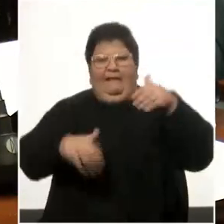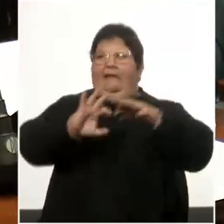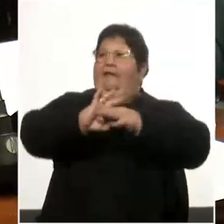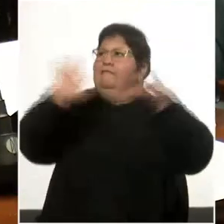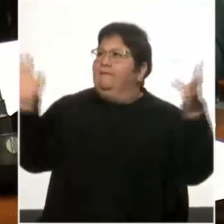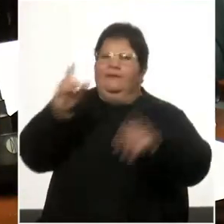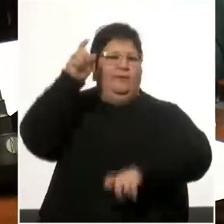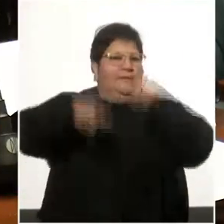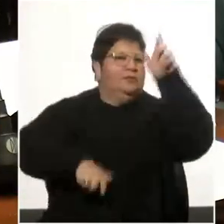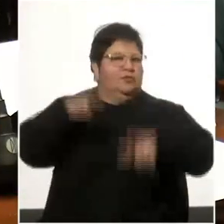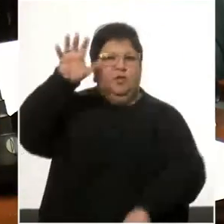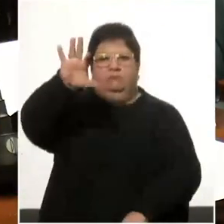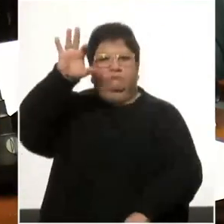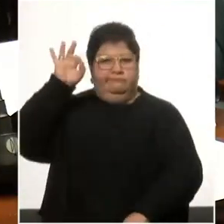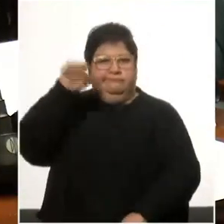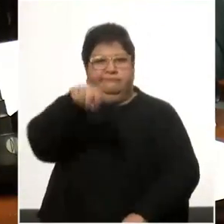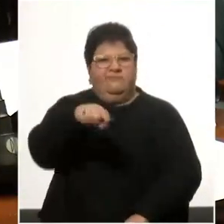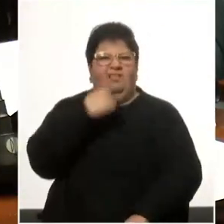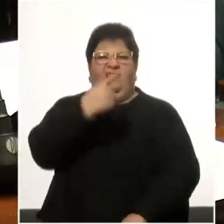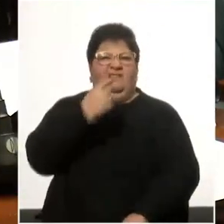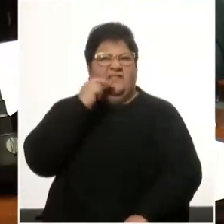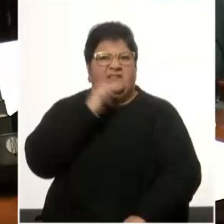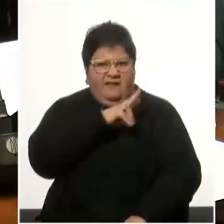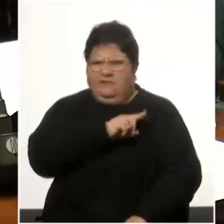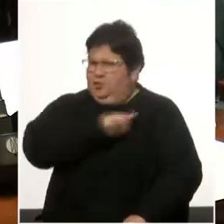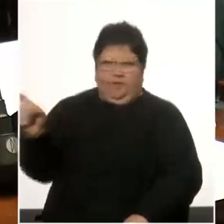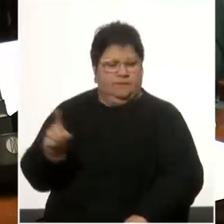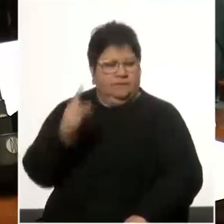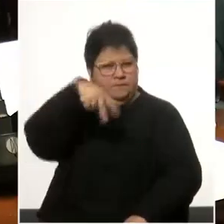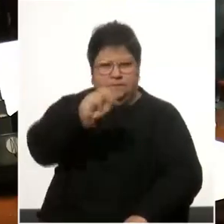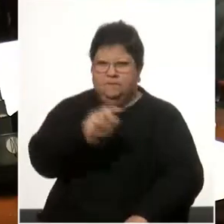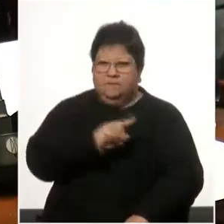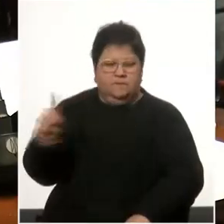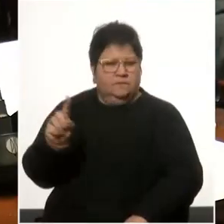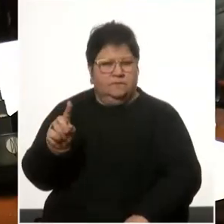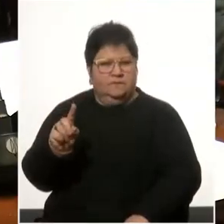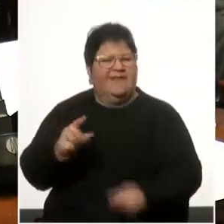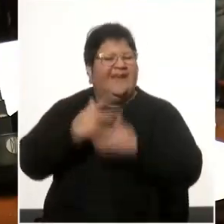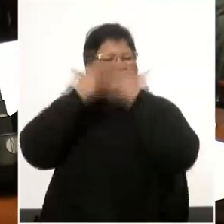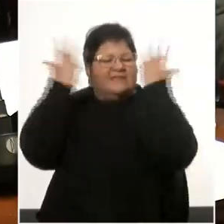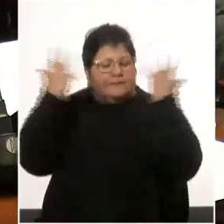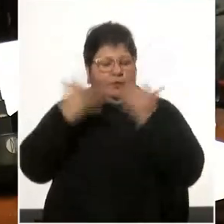ciudadanía sea tildado de que dice falsedades. Es gravísimo.